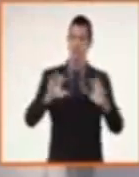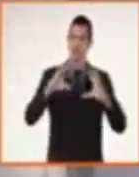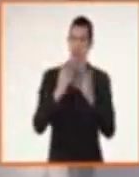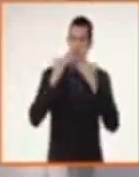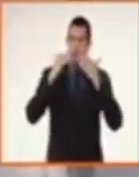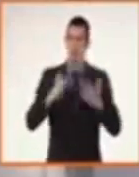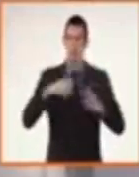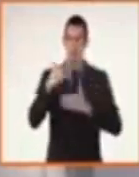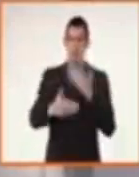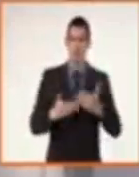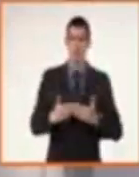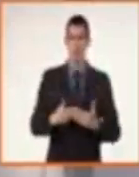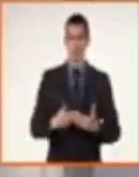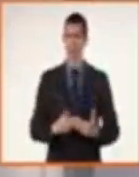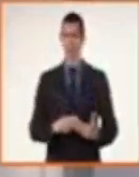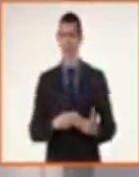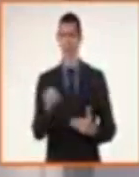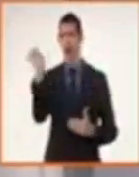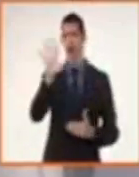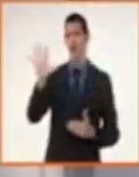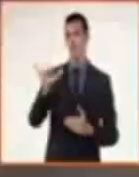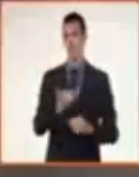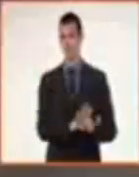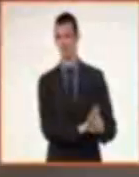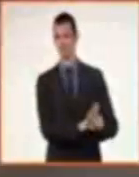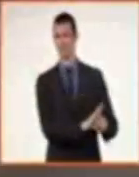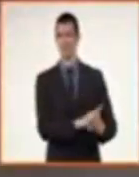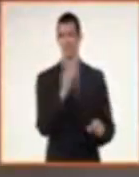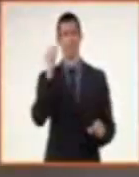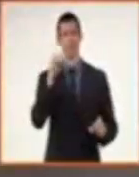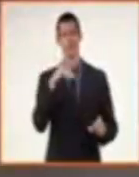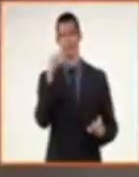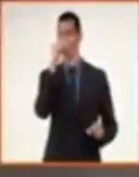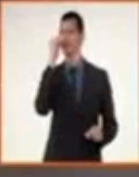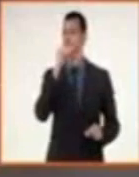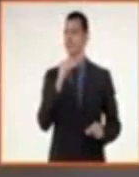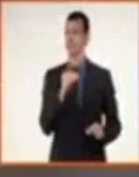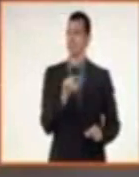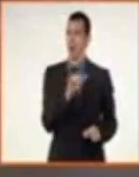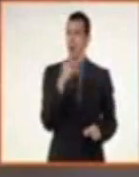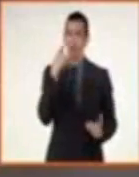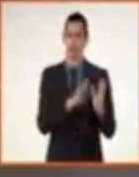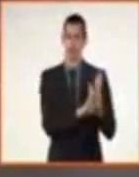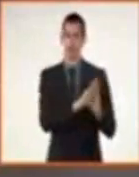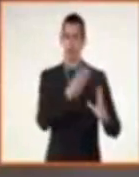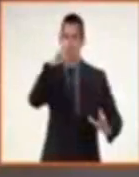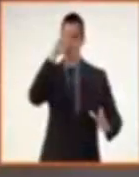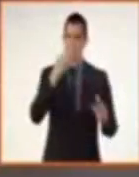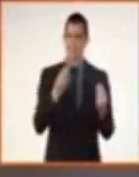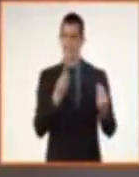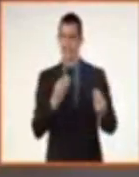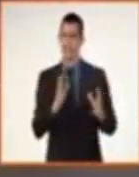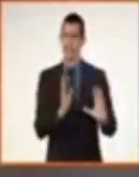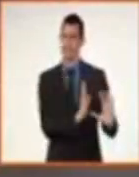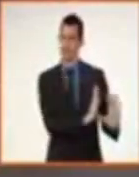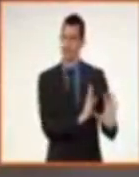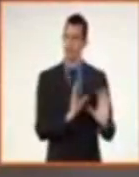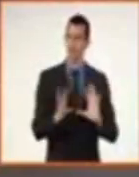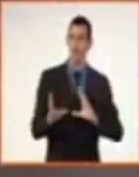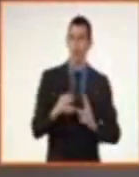decir, además, con tan mala leche que habla incluso un titular, el mayor abstencionismo